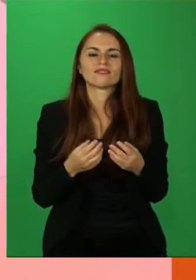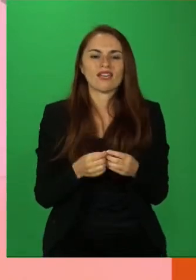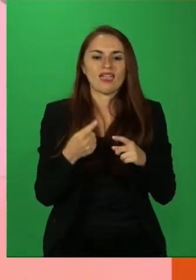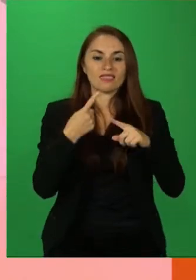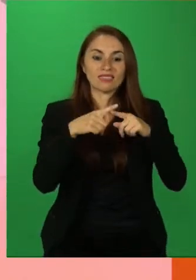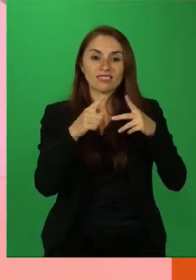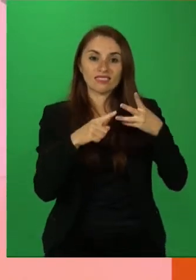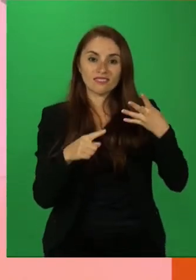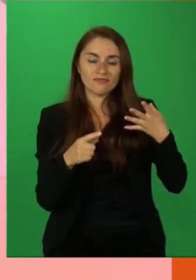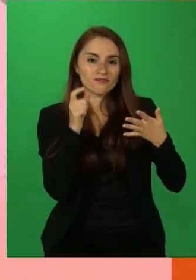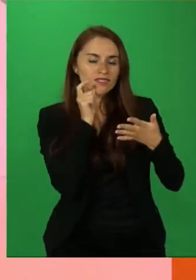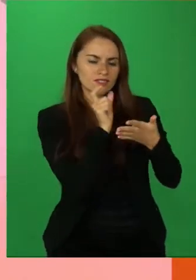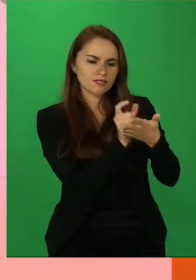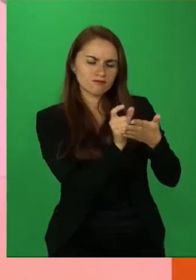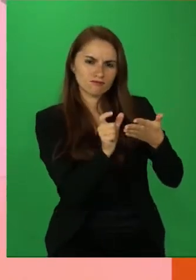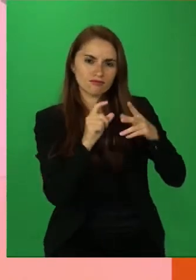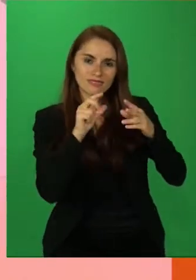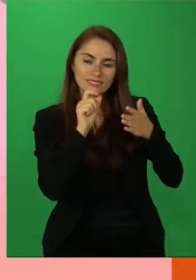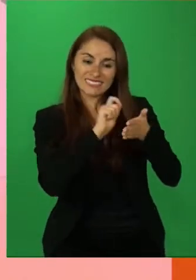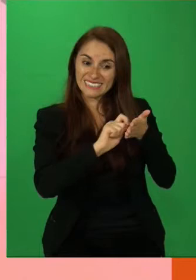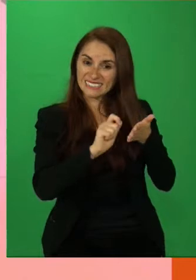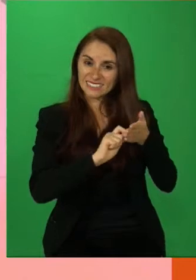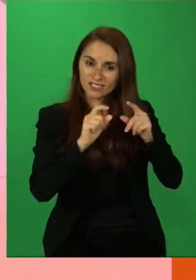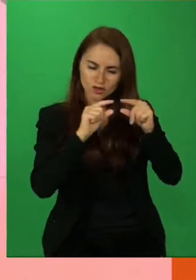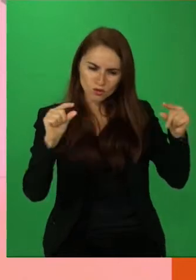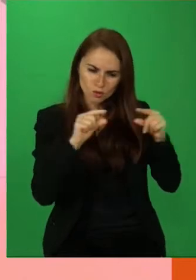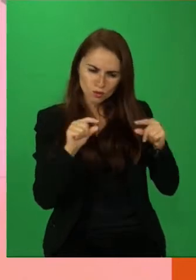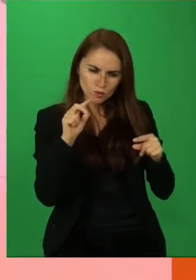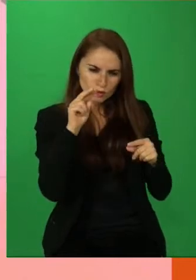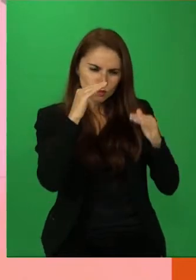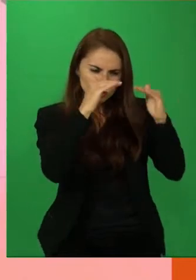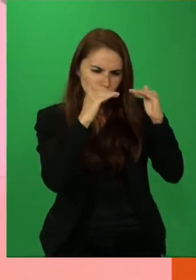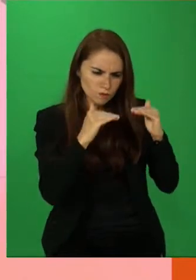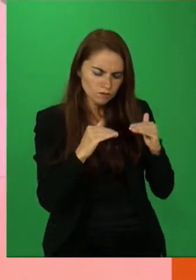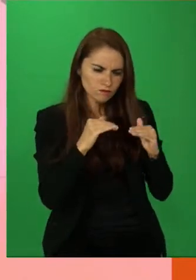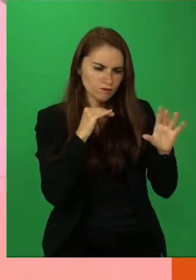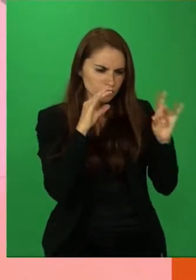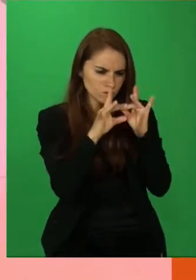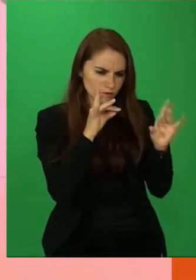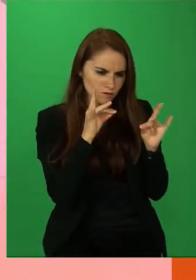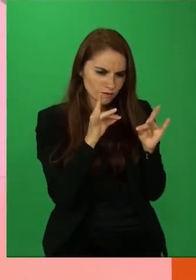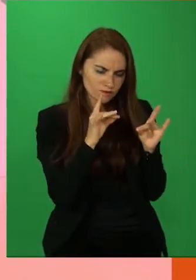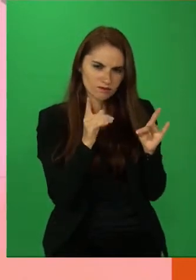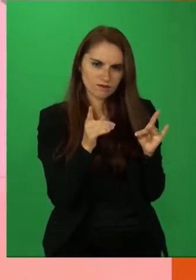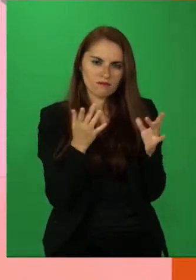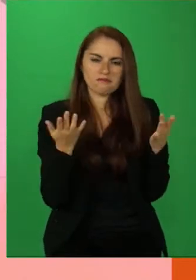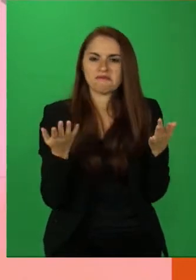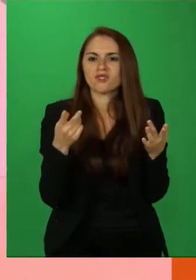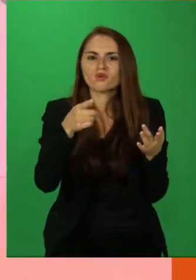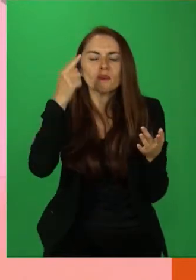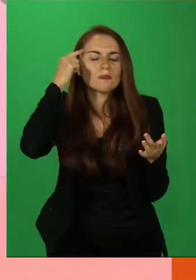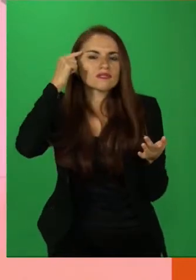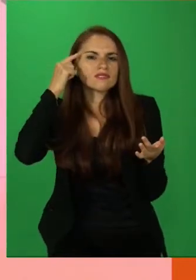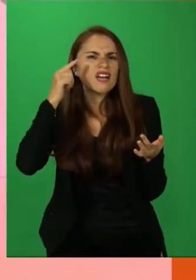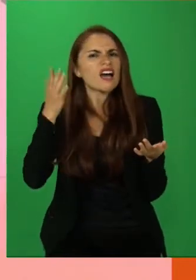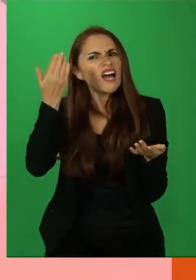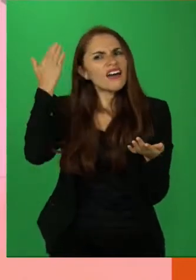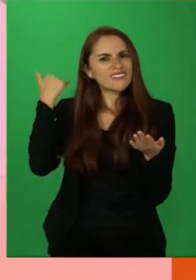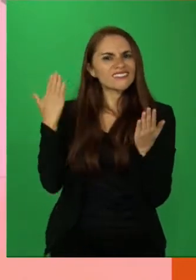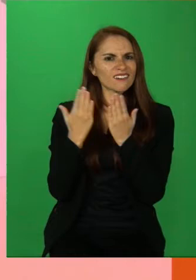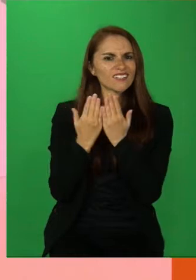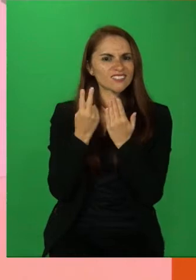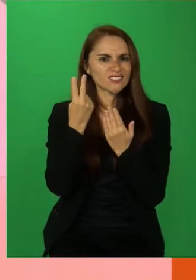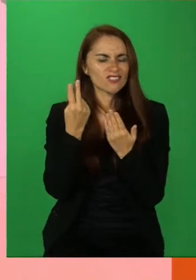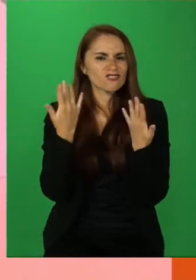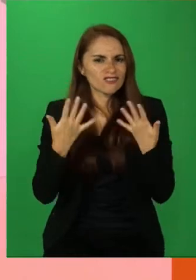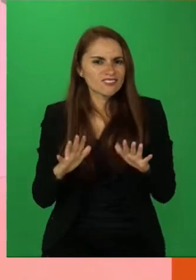Elementos presentes en el texto. Ah, estarás pensando, pero profesora, eso ya lo hicimos en la clase número 2,